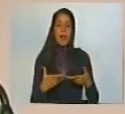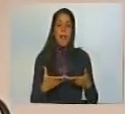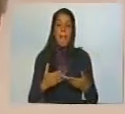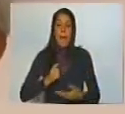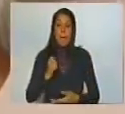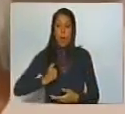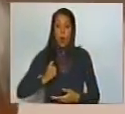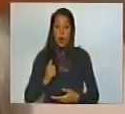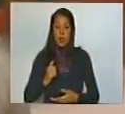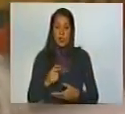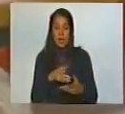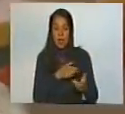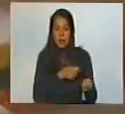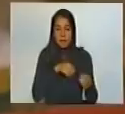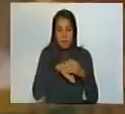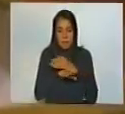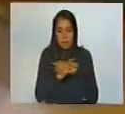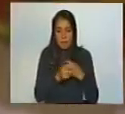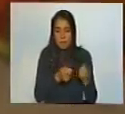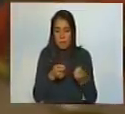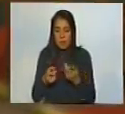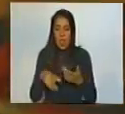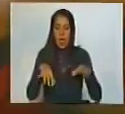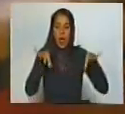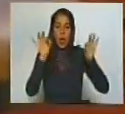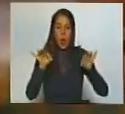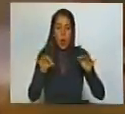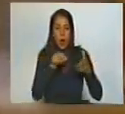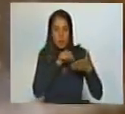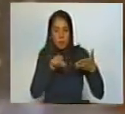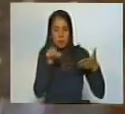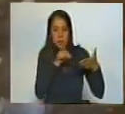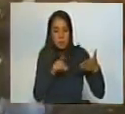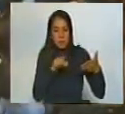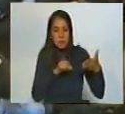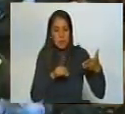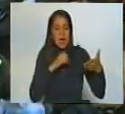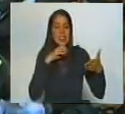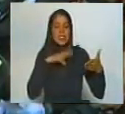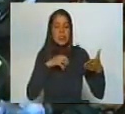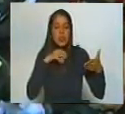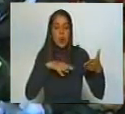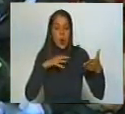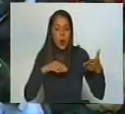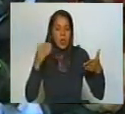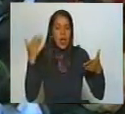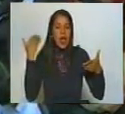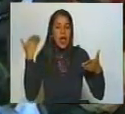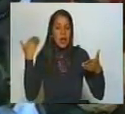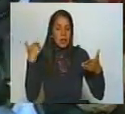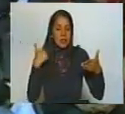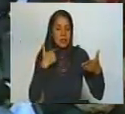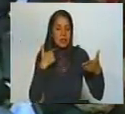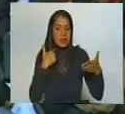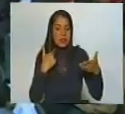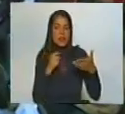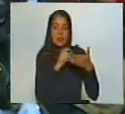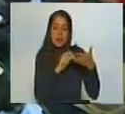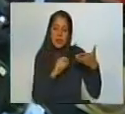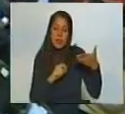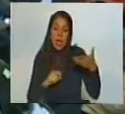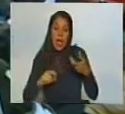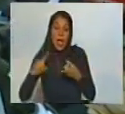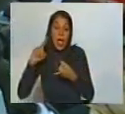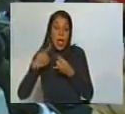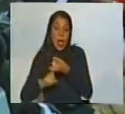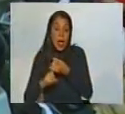¿no? Y fue escribiendo por papelito y papelito, echando el cuento de esa época, ¿no? Y su esposa,